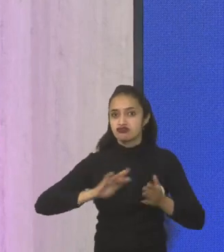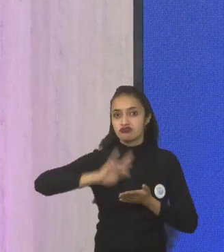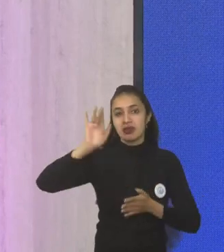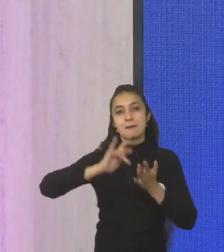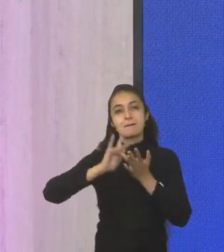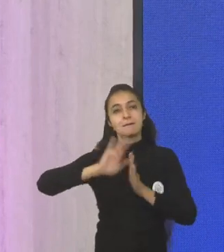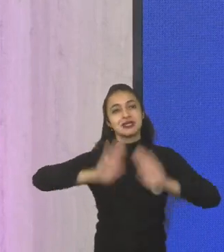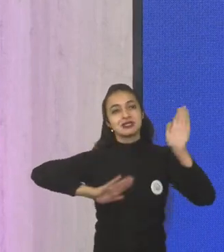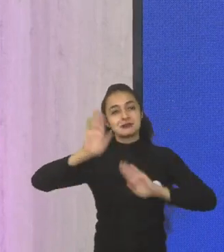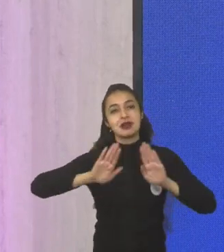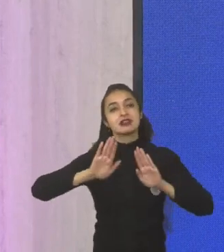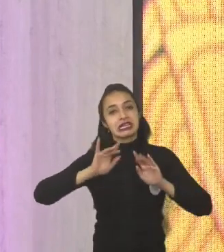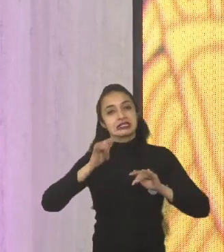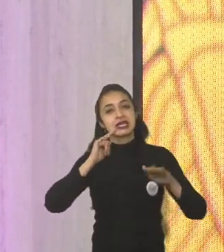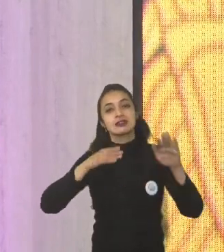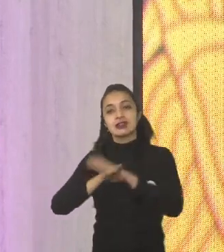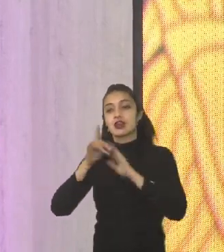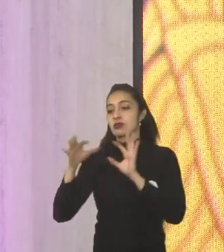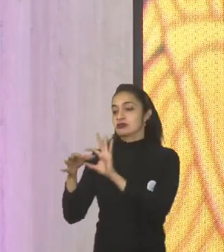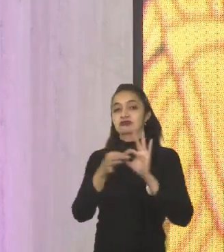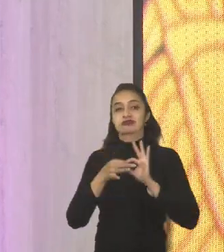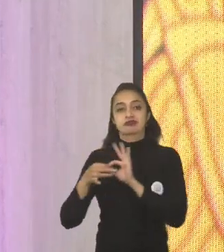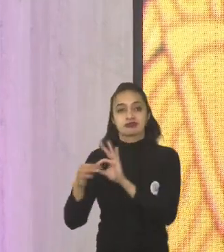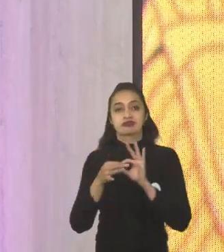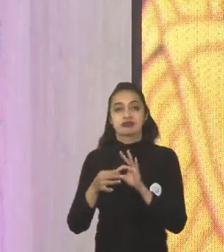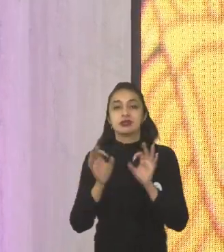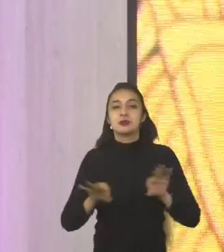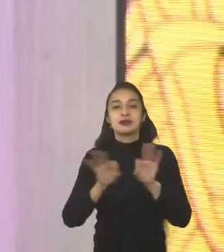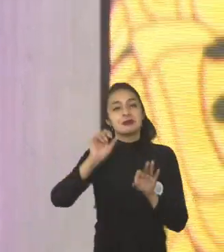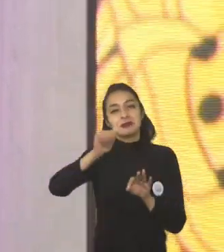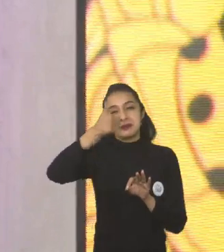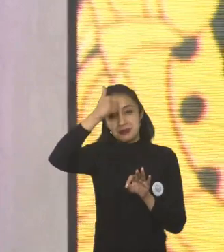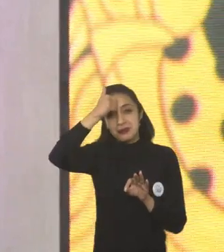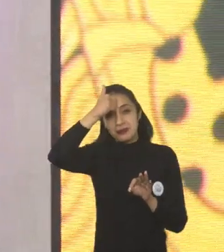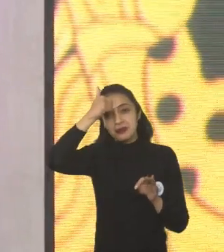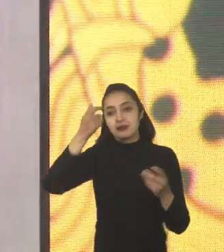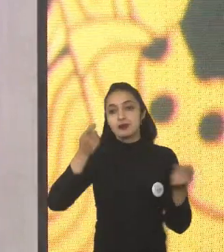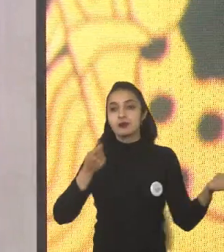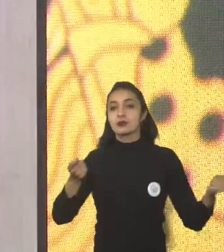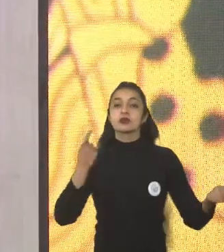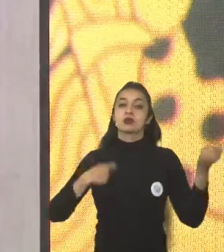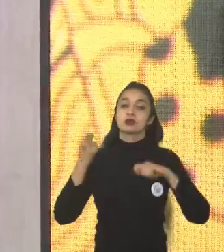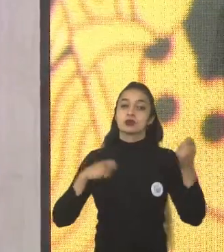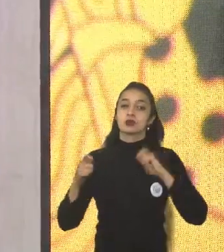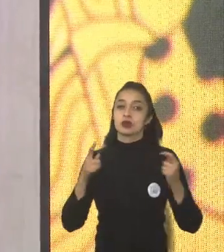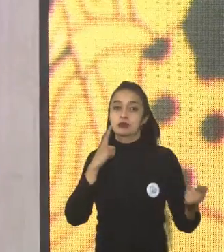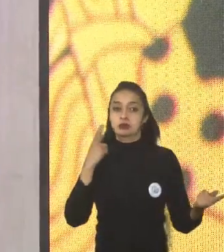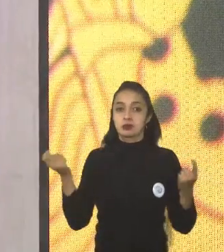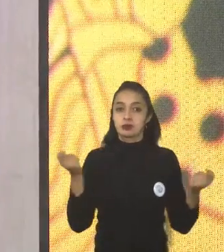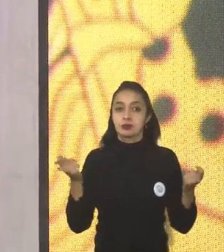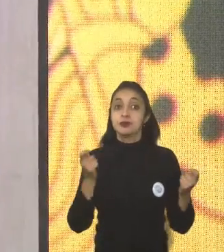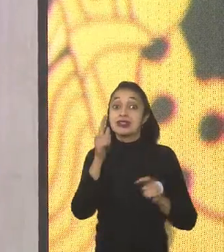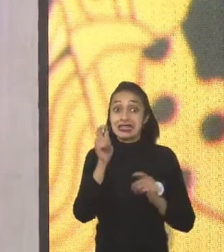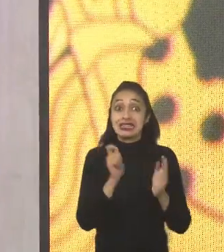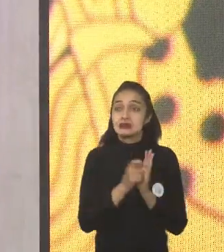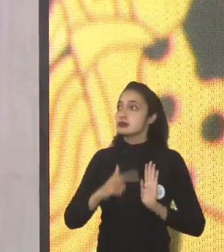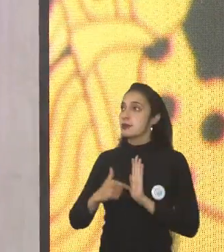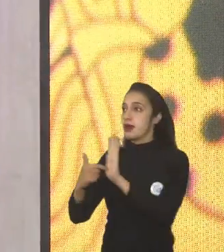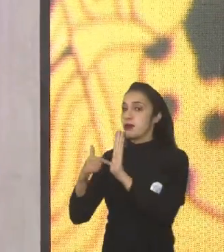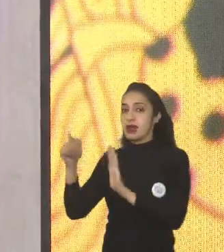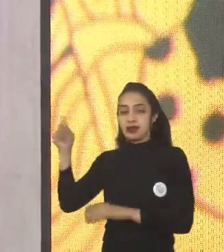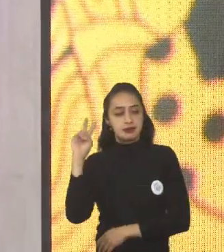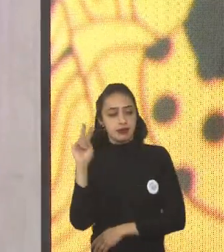entrando al circuito realmente y estar muy pilo de todas las ruedas de negocio que hay. Y así puedes